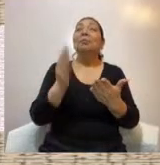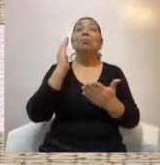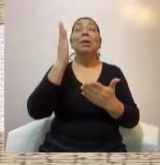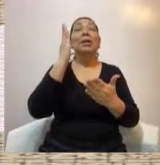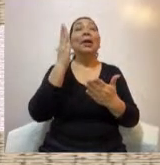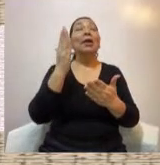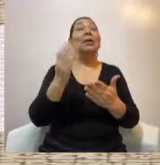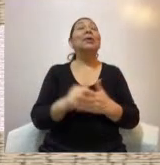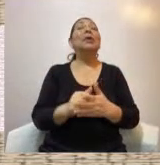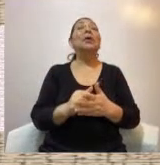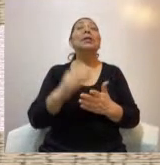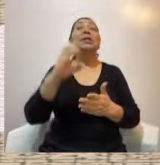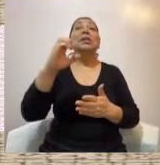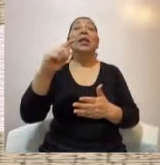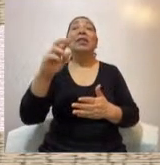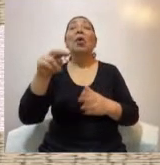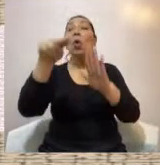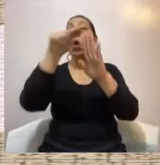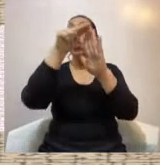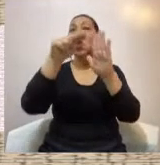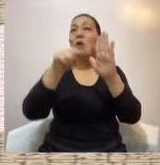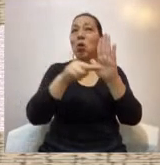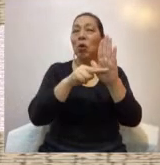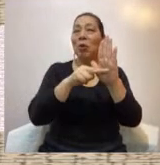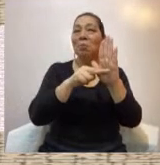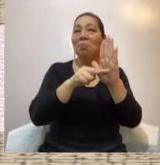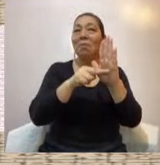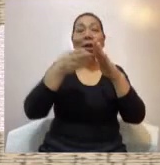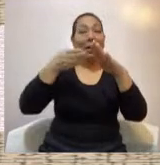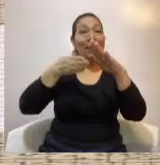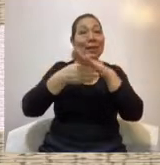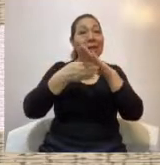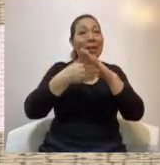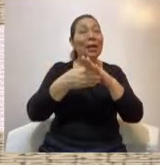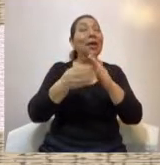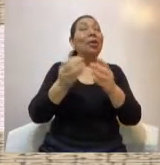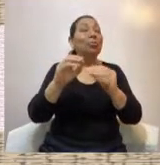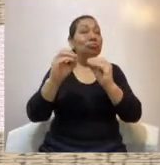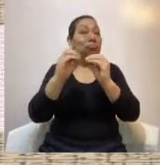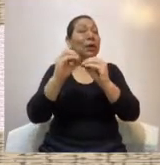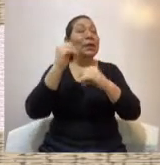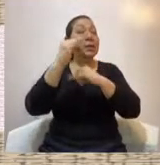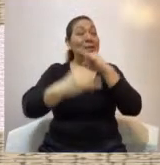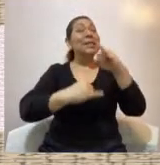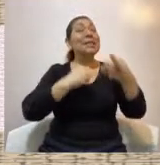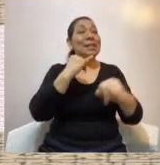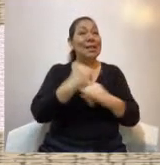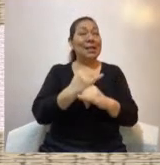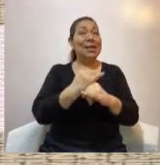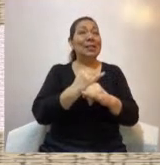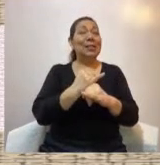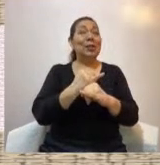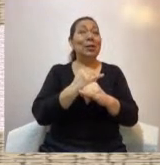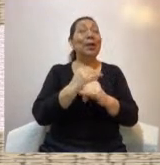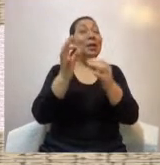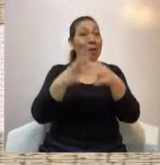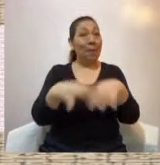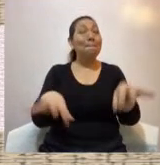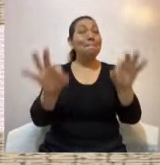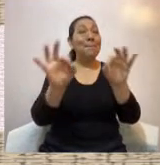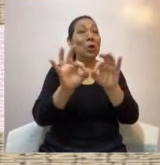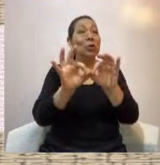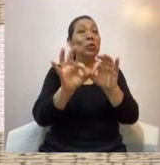los mandatos de la CEDAW como norma, que es norma interna, siendo un tratado internacional, y